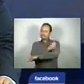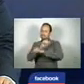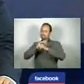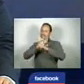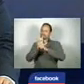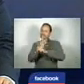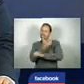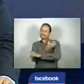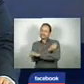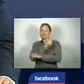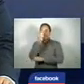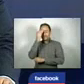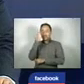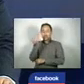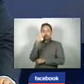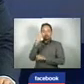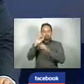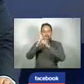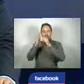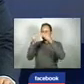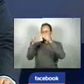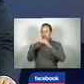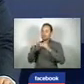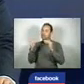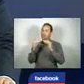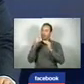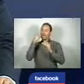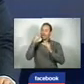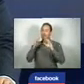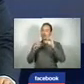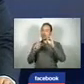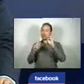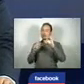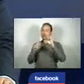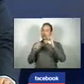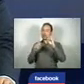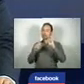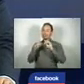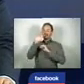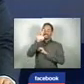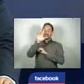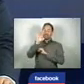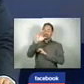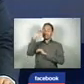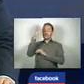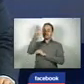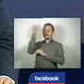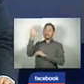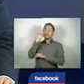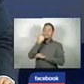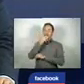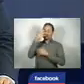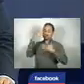tras el surgimiento de nuevas variantes como Omicron, que ya está presente en al menos 38 países. Veamos.